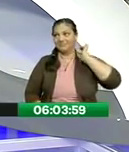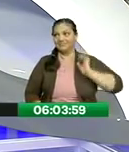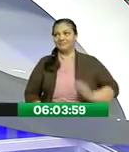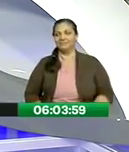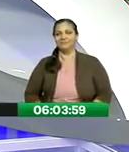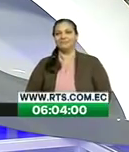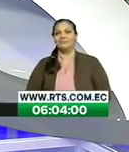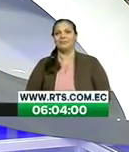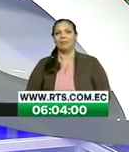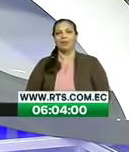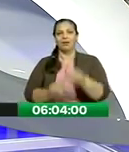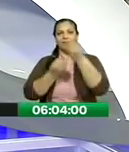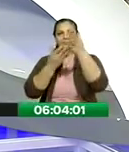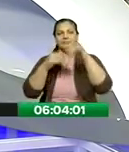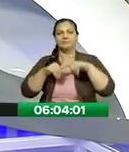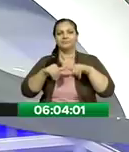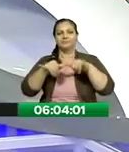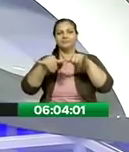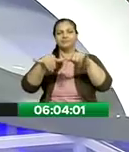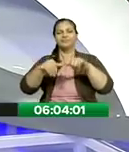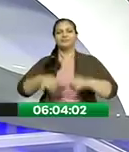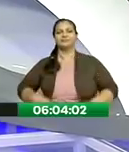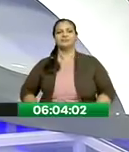Vamos a seguir informando. Vamos. Ok.